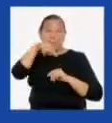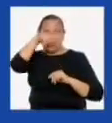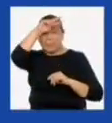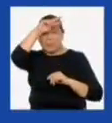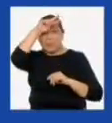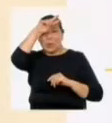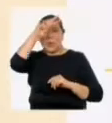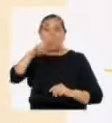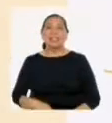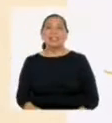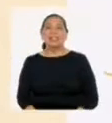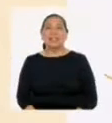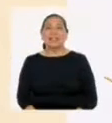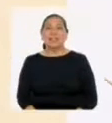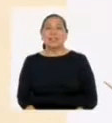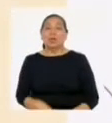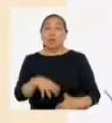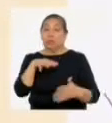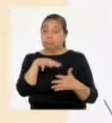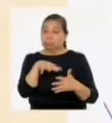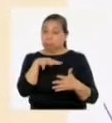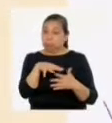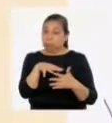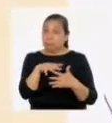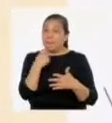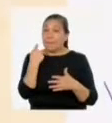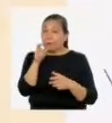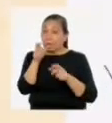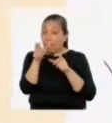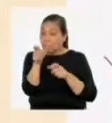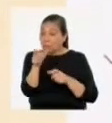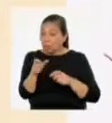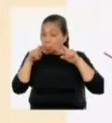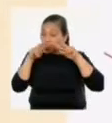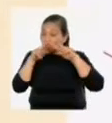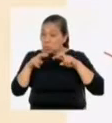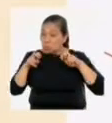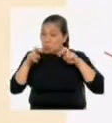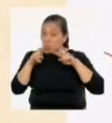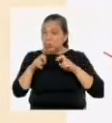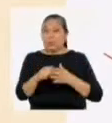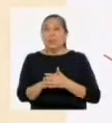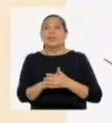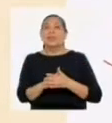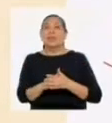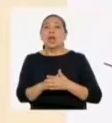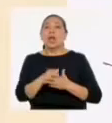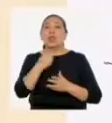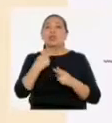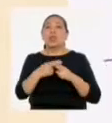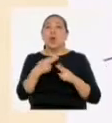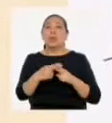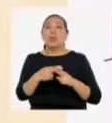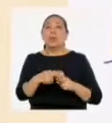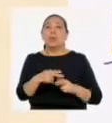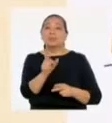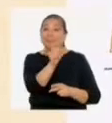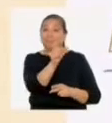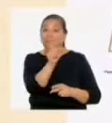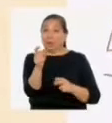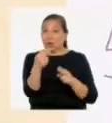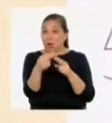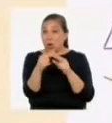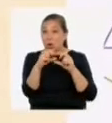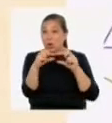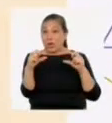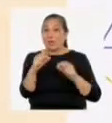Perú. Los estudios realizados por los investigadores Bonnie Glass Coffin, Douglas Charon